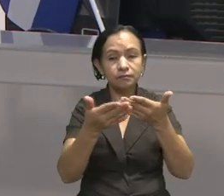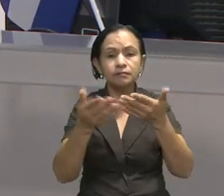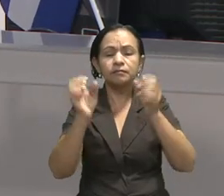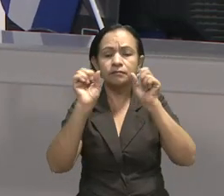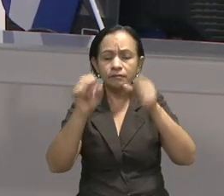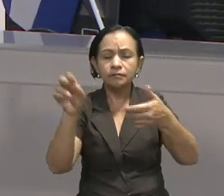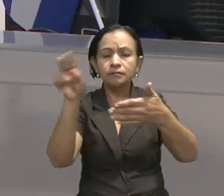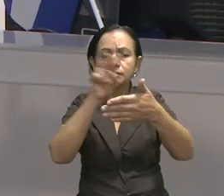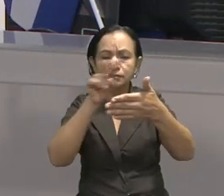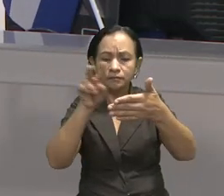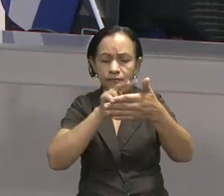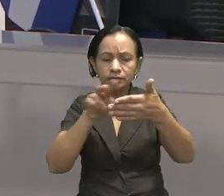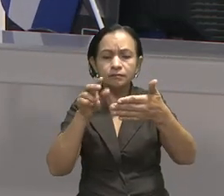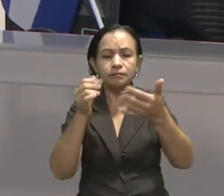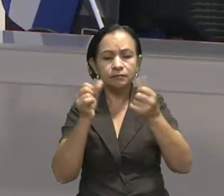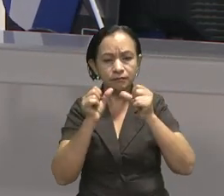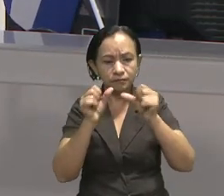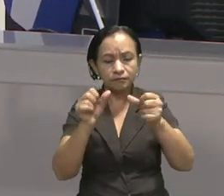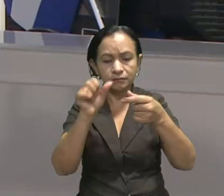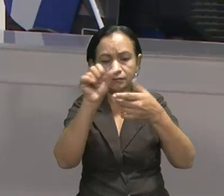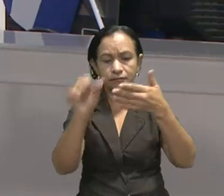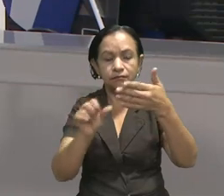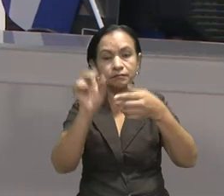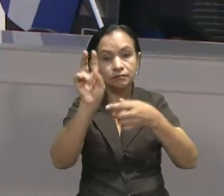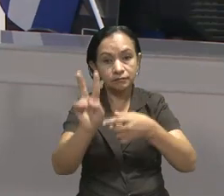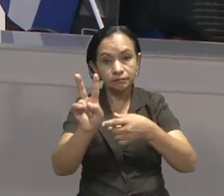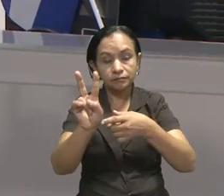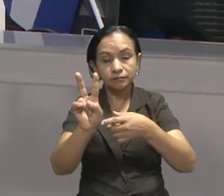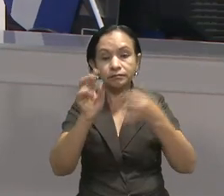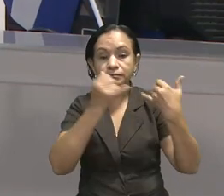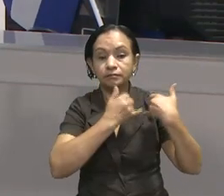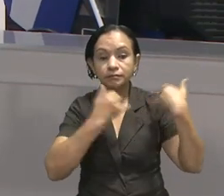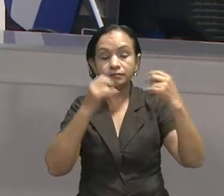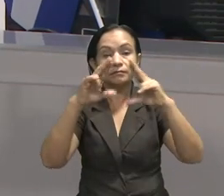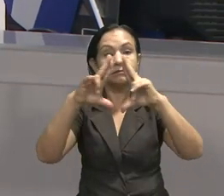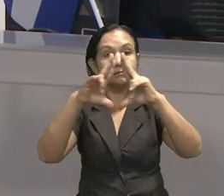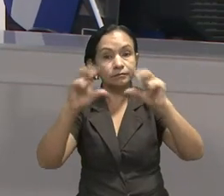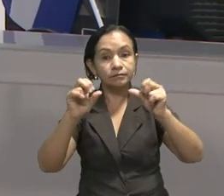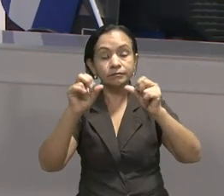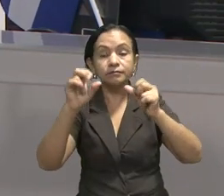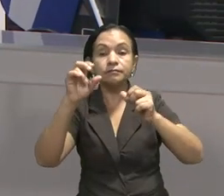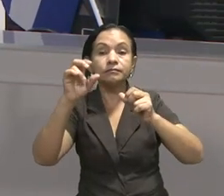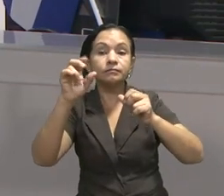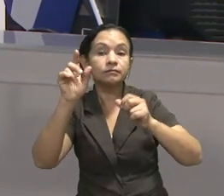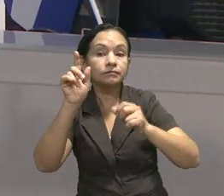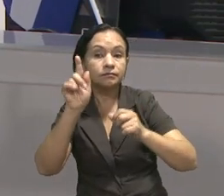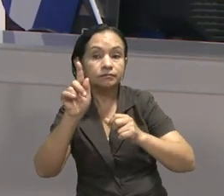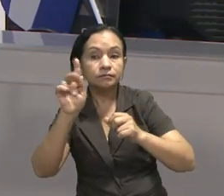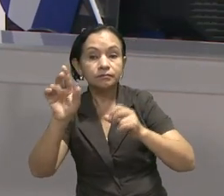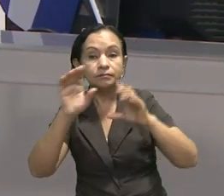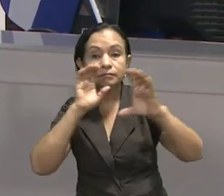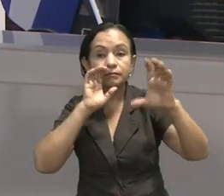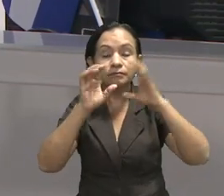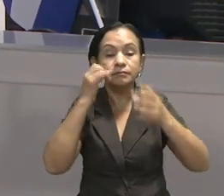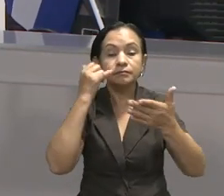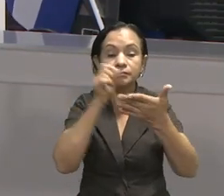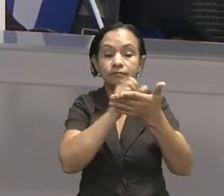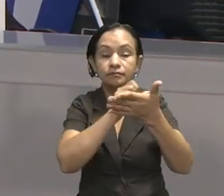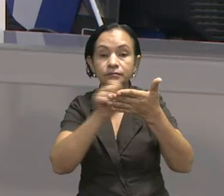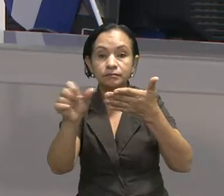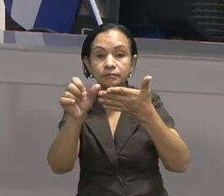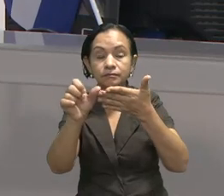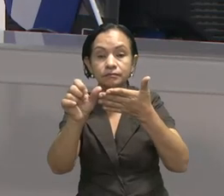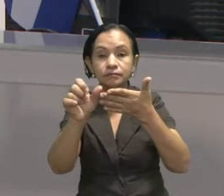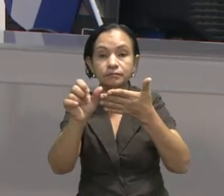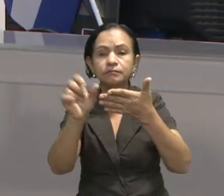se leerán así. Artículo 2. El Instituto Nicaragüense de Telecomunicaciones y Correo Telcor